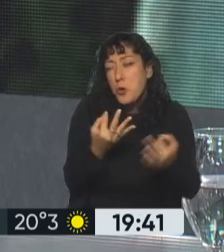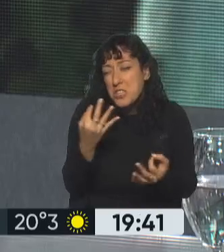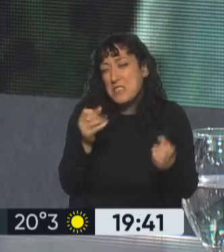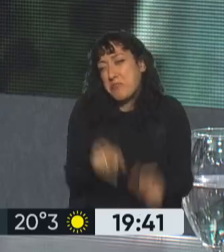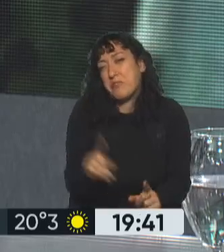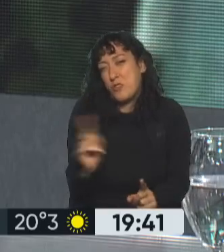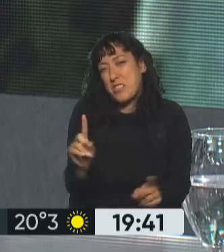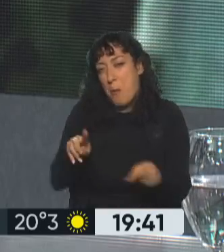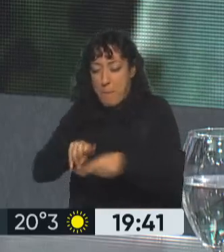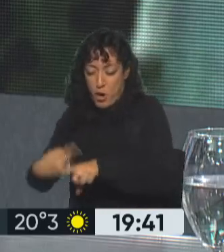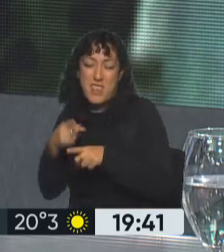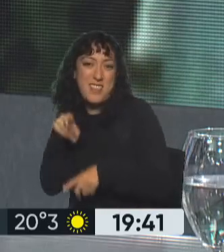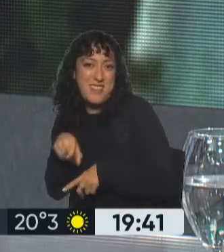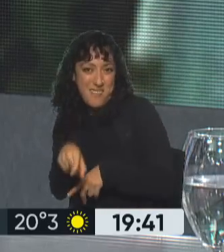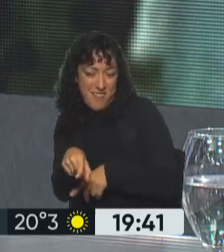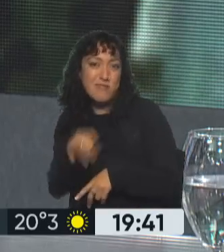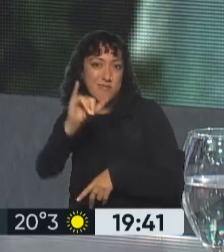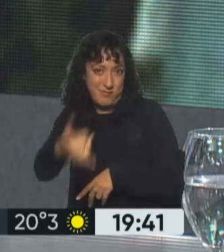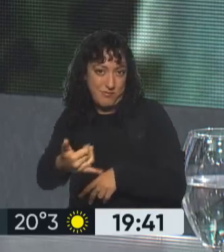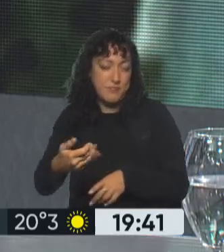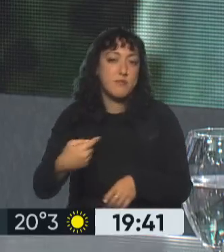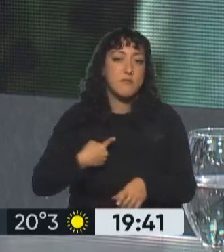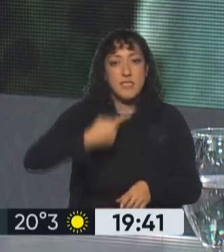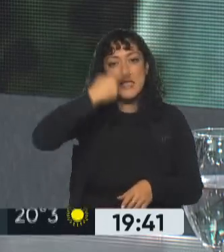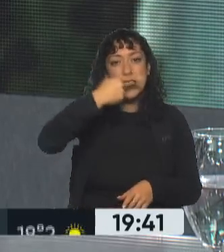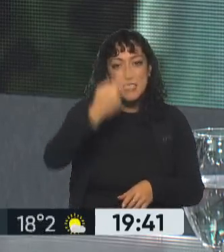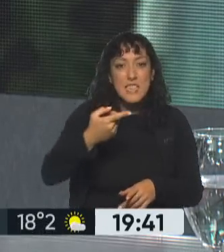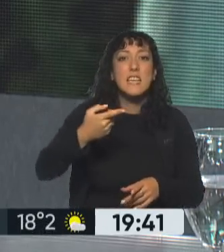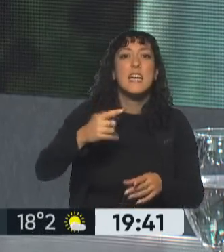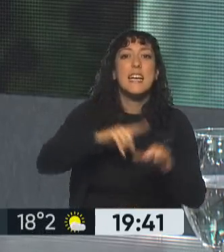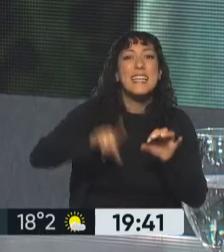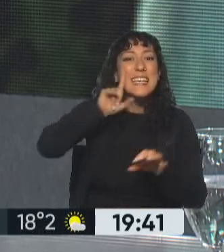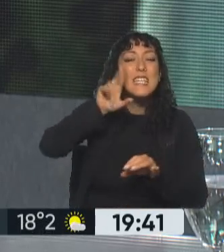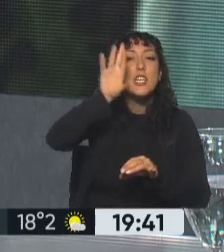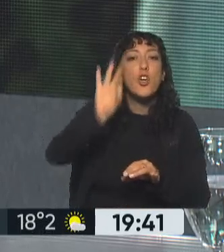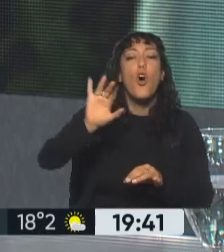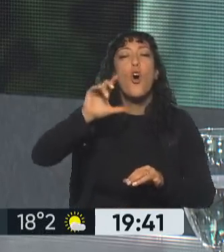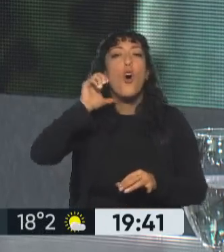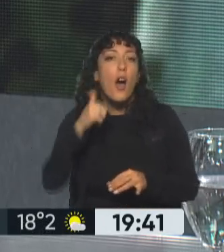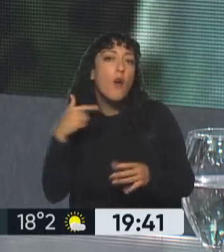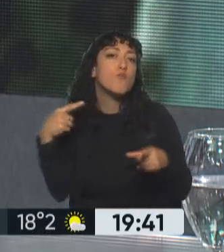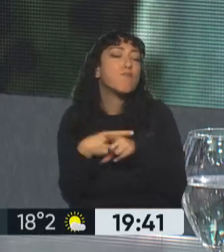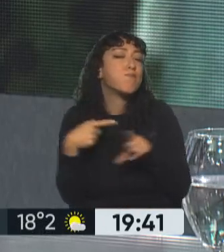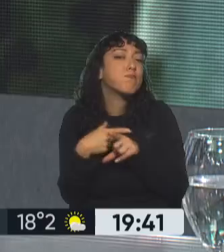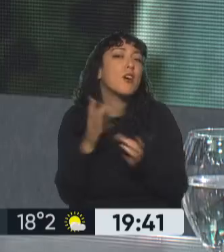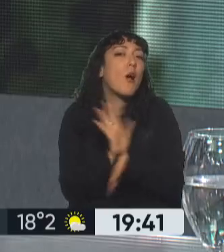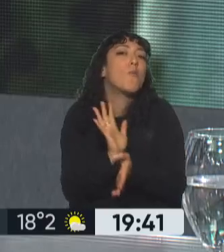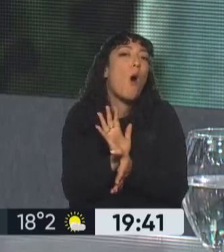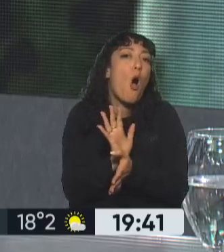son netamente políticas. Ahora, a mí me interesaría, y en esto voy a polemizar con el amigo Quiroga, hacer una digresión respecto de la